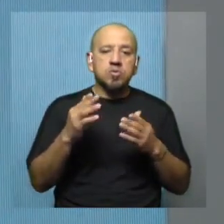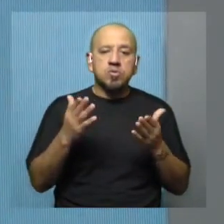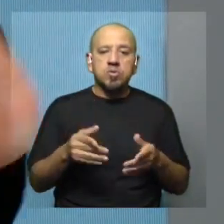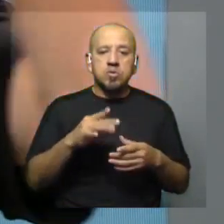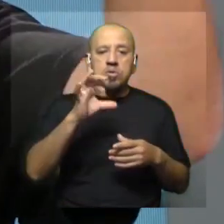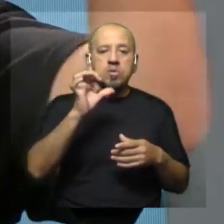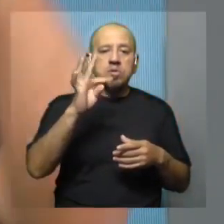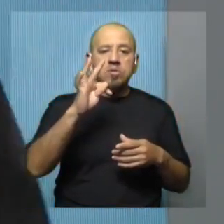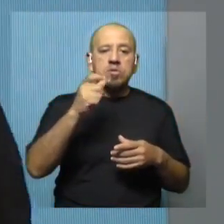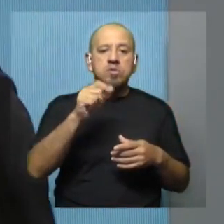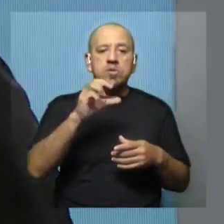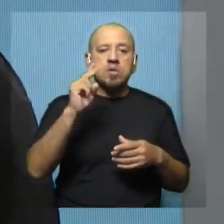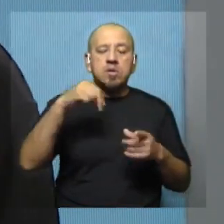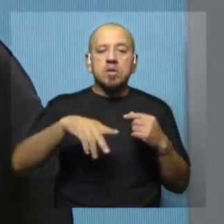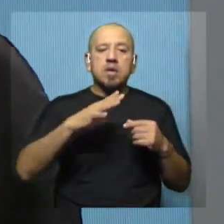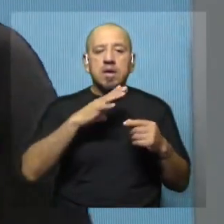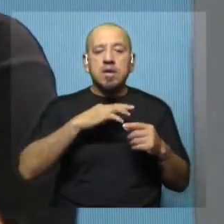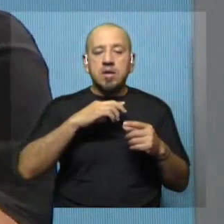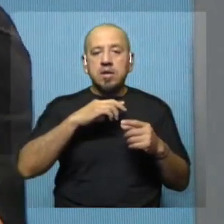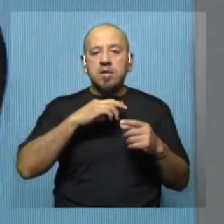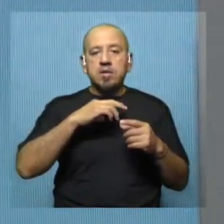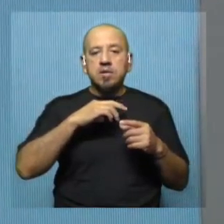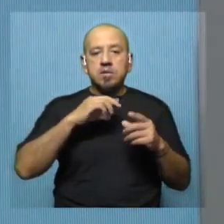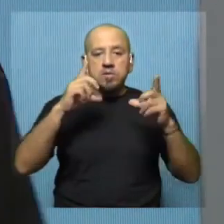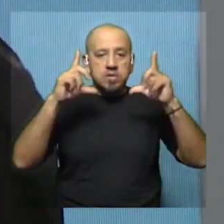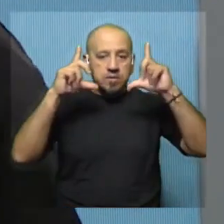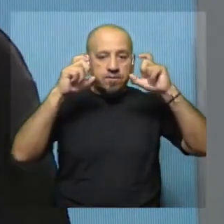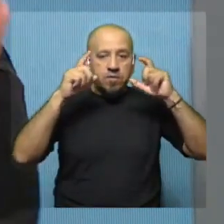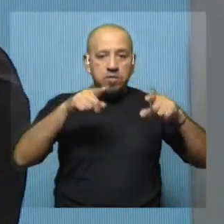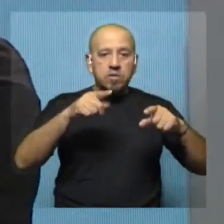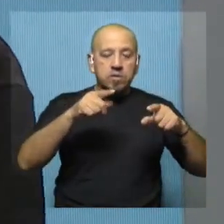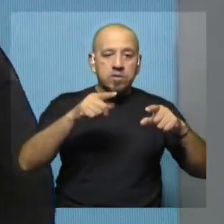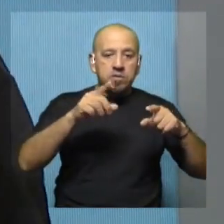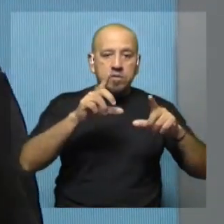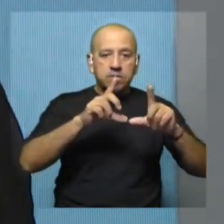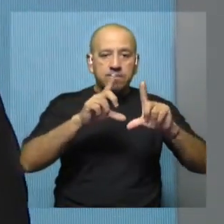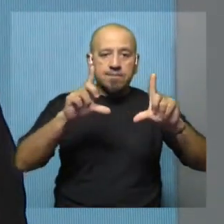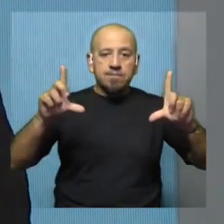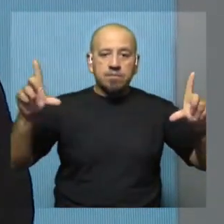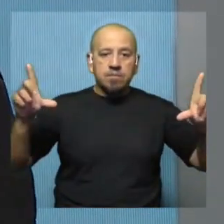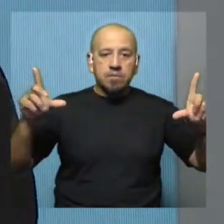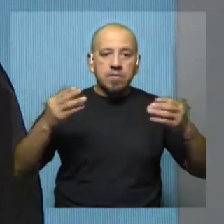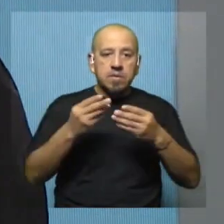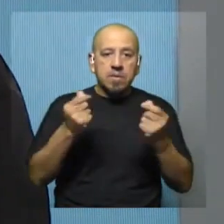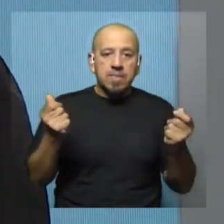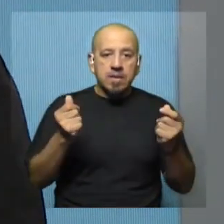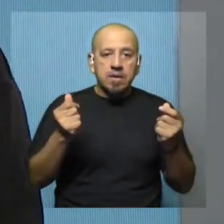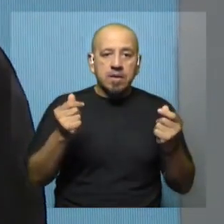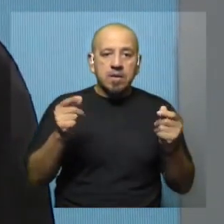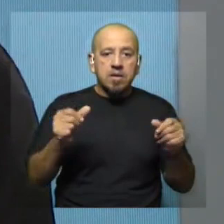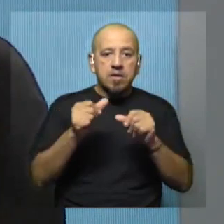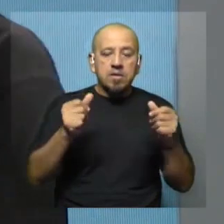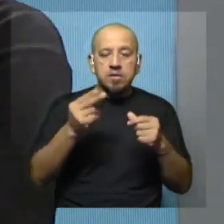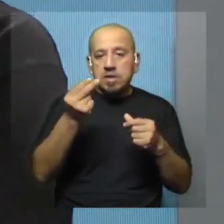Stalin hay retratos muy famosos que la misma foto en el tiempo fue desapareciendo gente de alrededor, que ahí se retocaba a